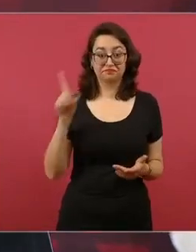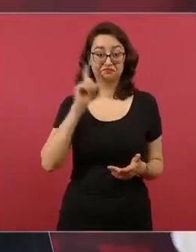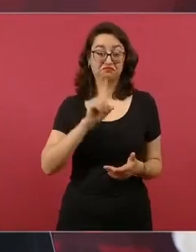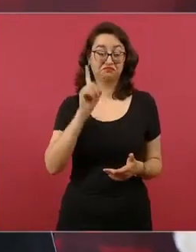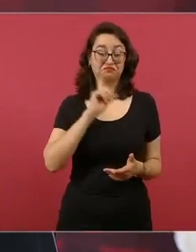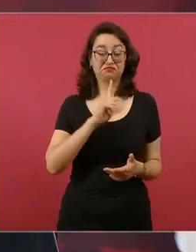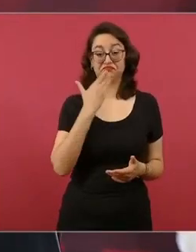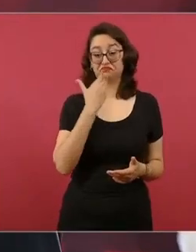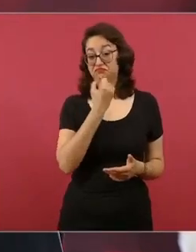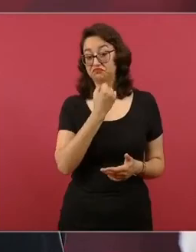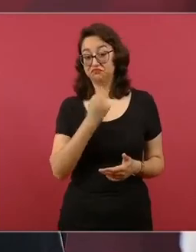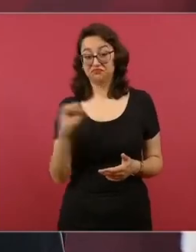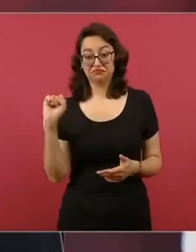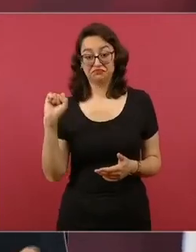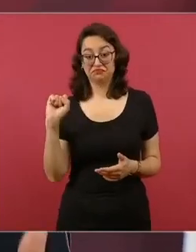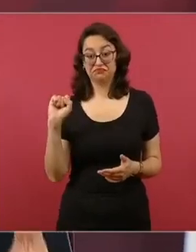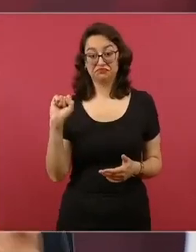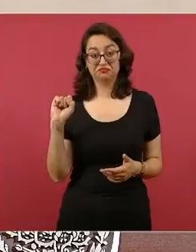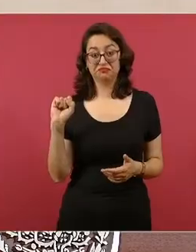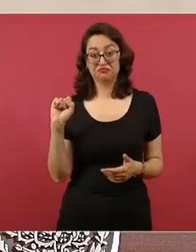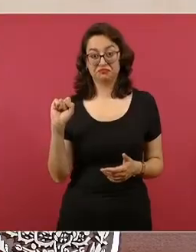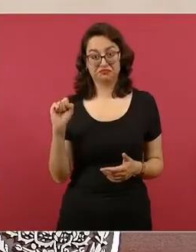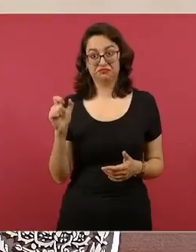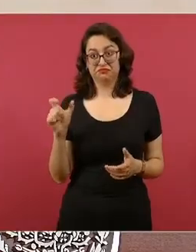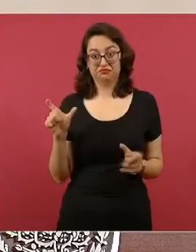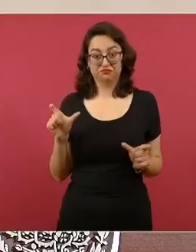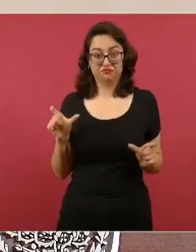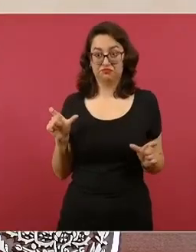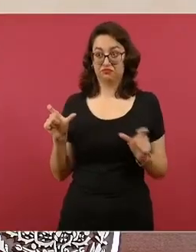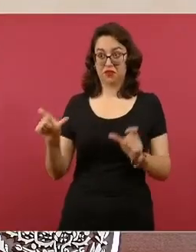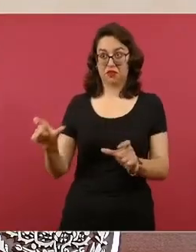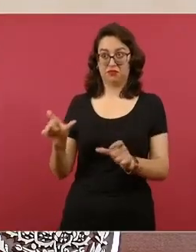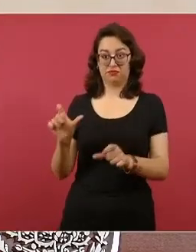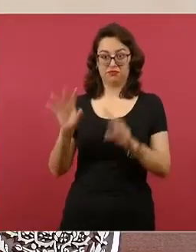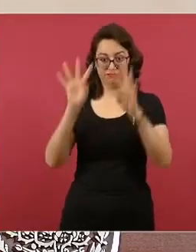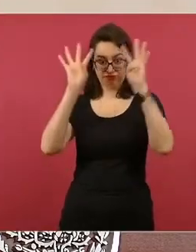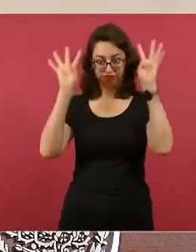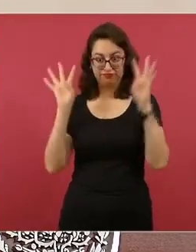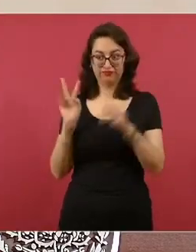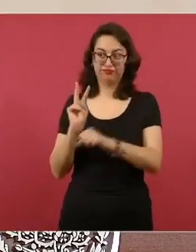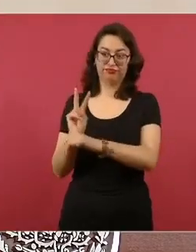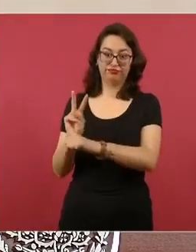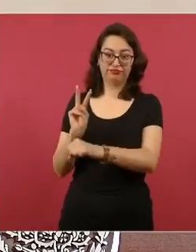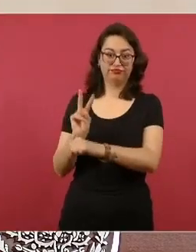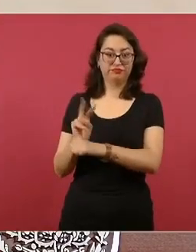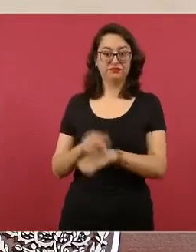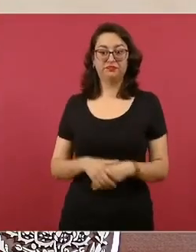experta o la custodia principal del penacho